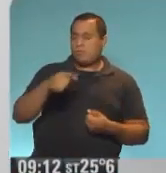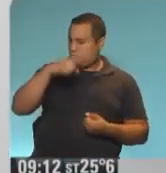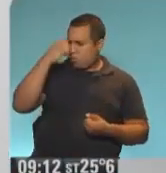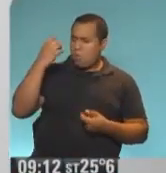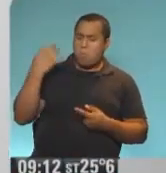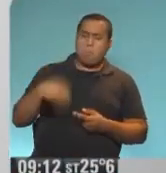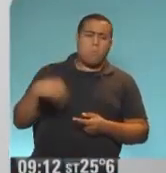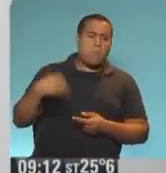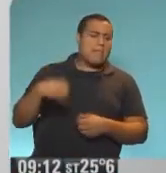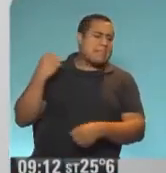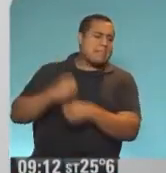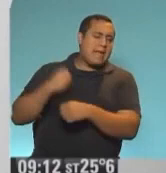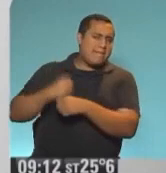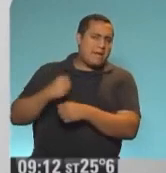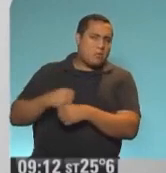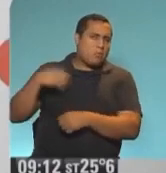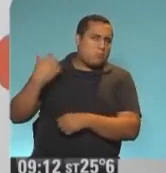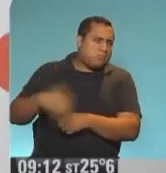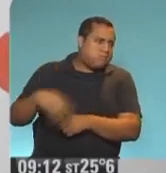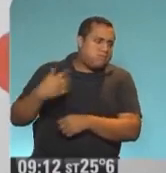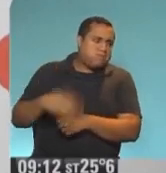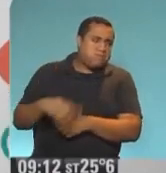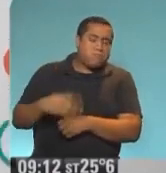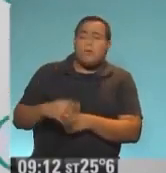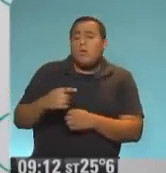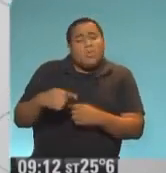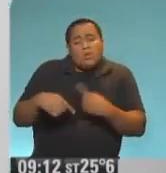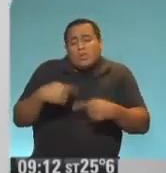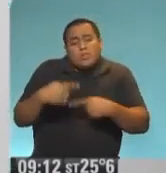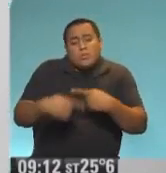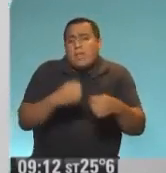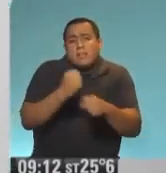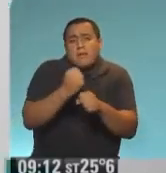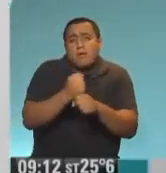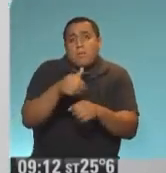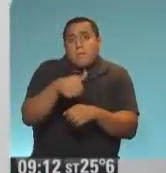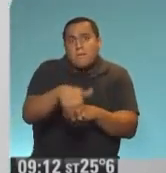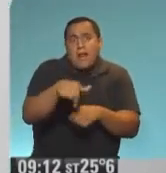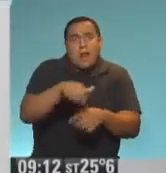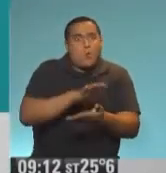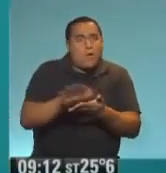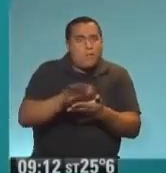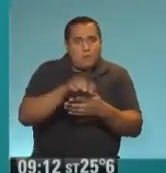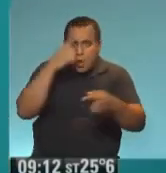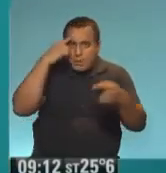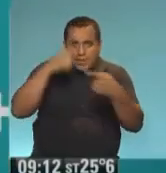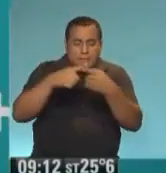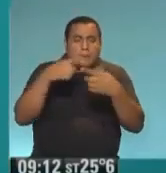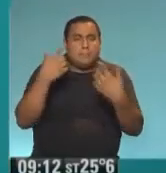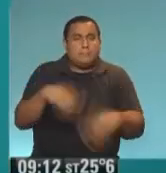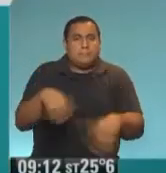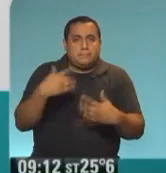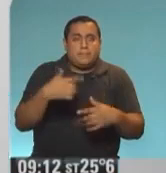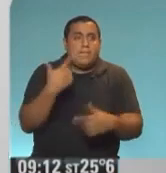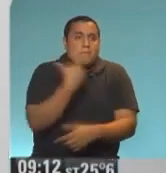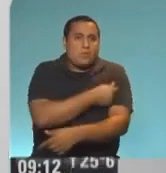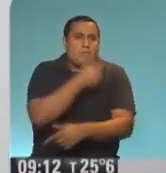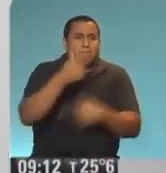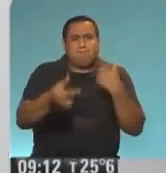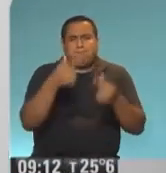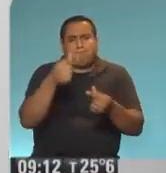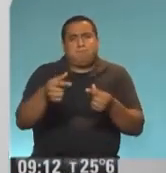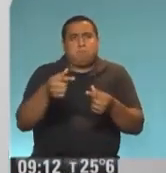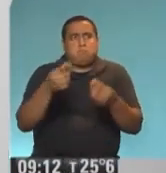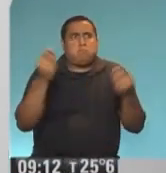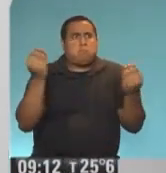todo este tiempo. Han trabajado tremendamente y seguiremos trabajando, porque ahora viene un nuevo desafío, que es vacunar en la campaña más grande de la